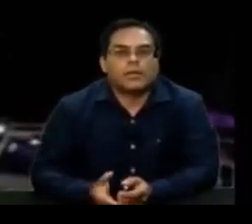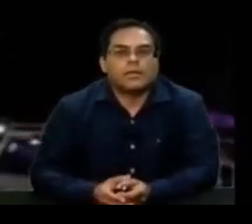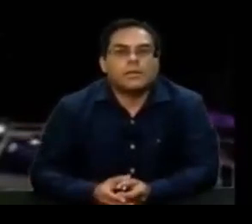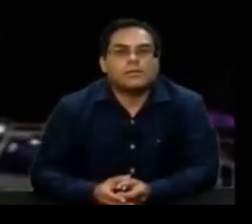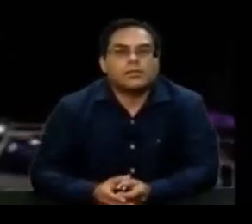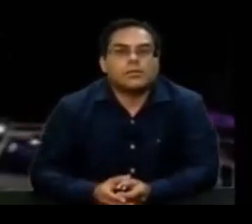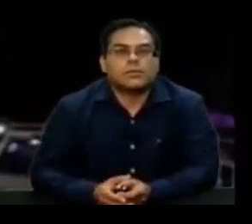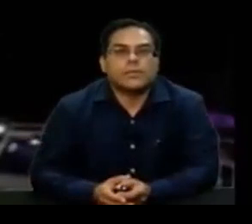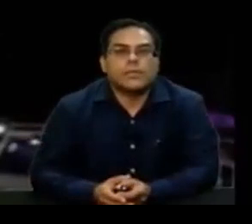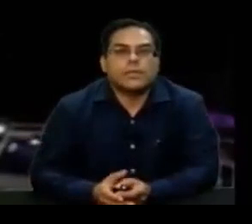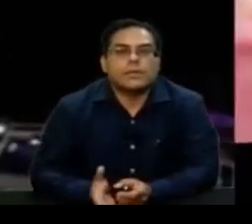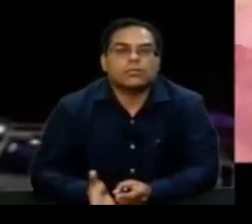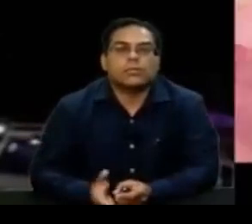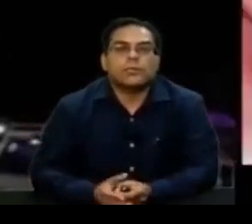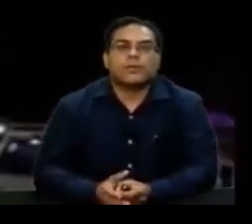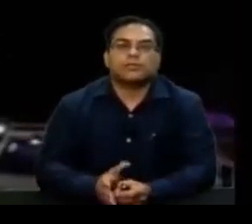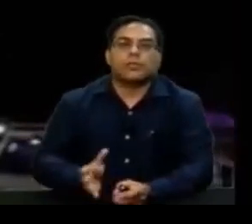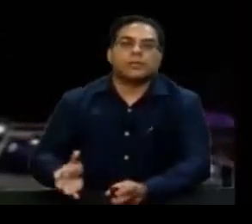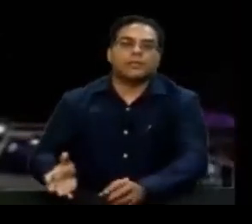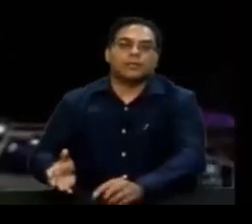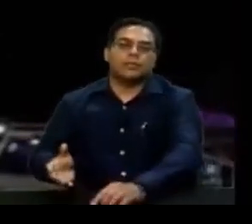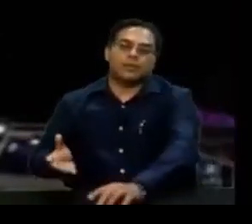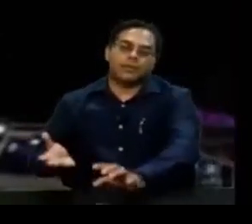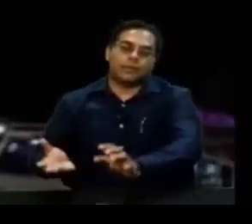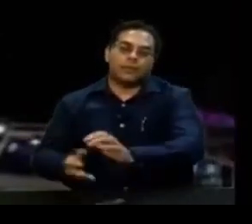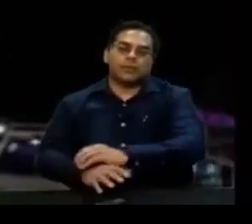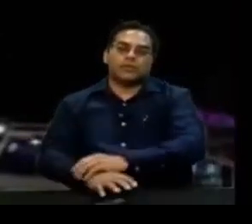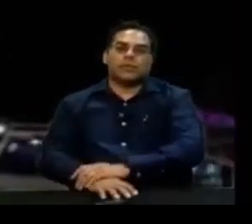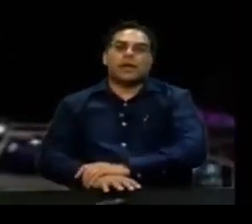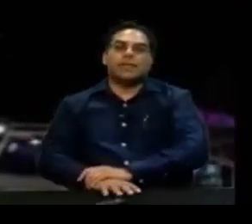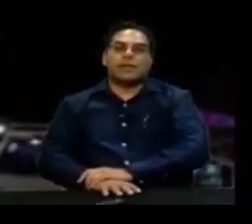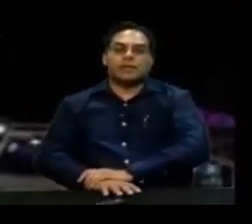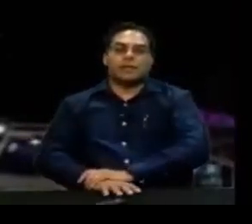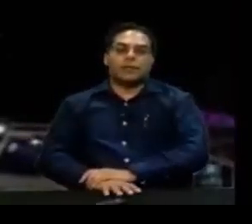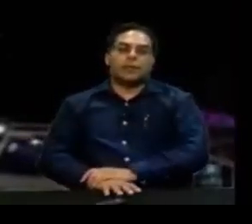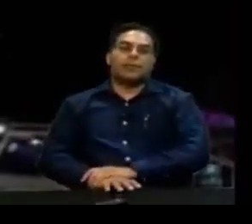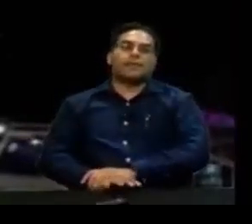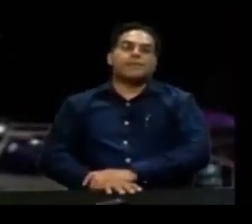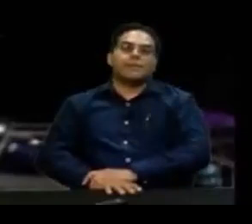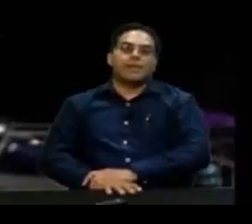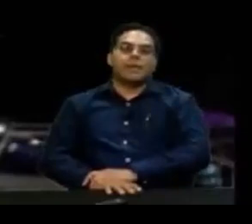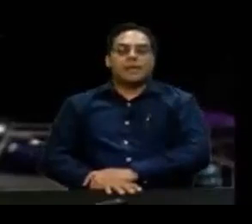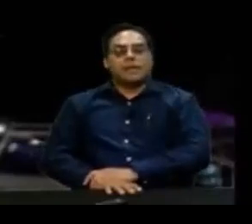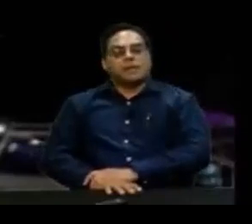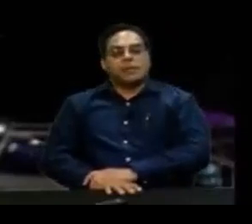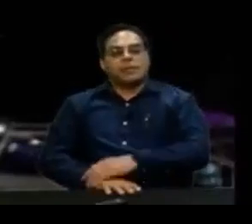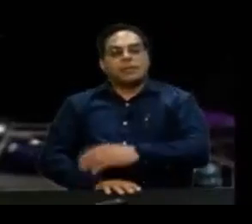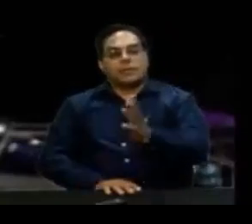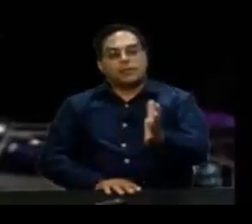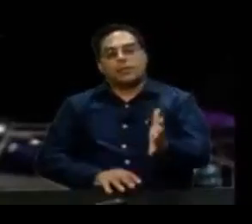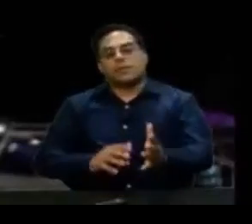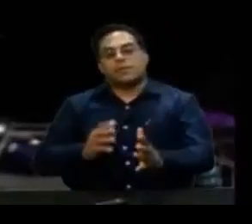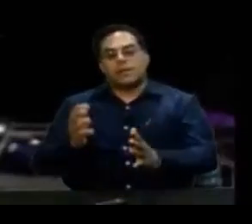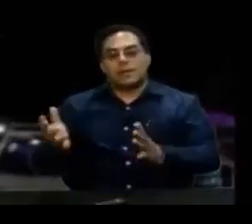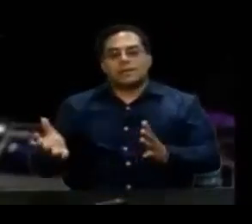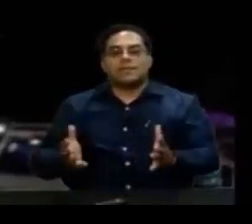haya desviaciones. Otro tipo de fracturas, esta fractura se considera abierta, una fractura parasinficiaria. Sabemos que las fracturas